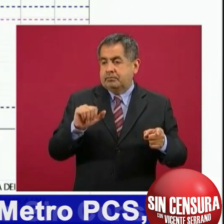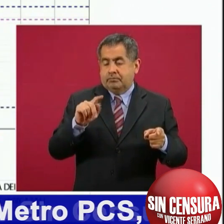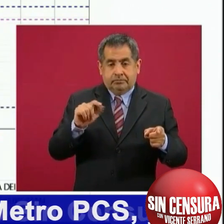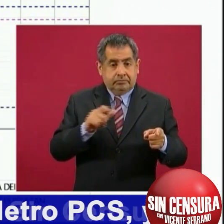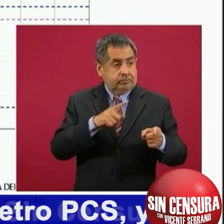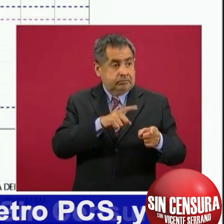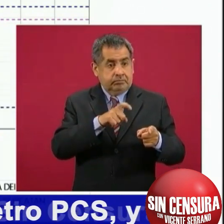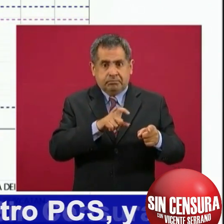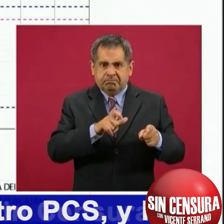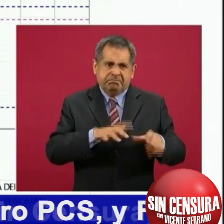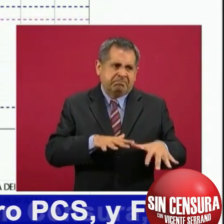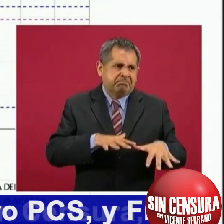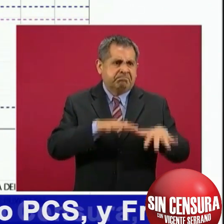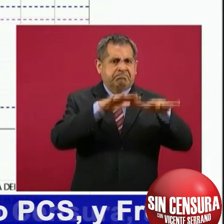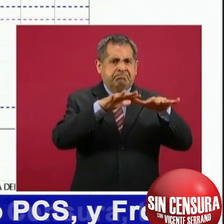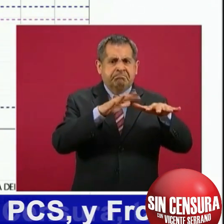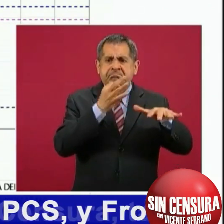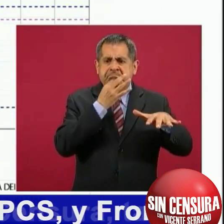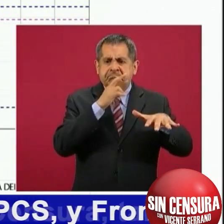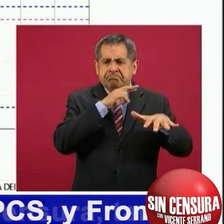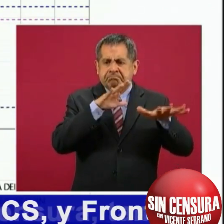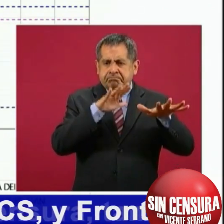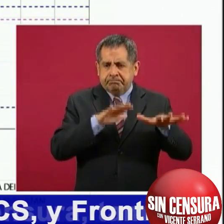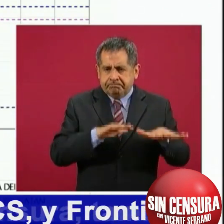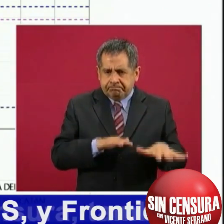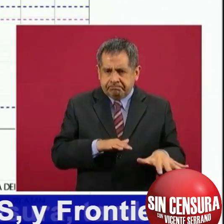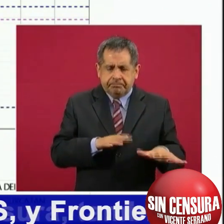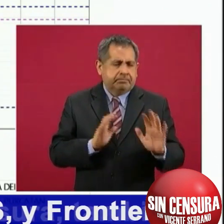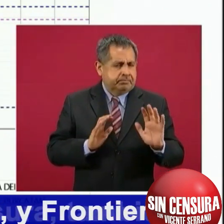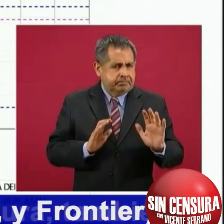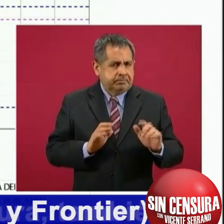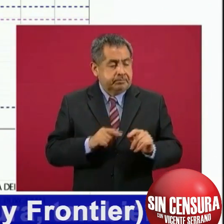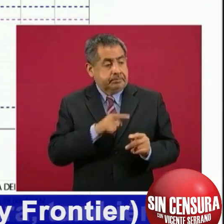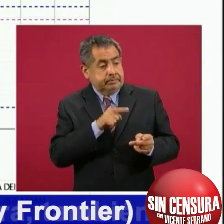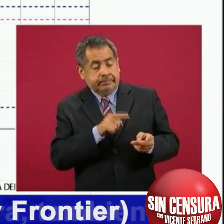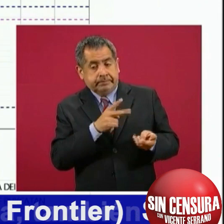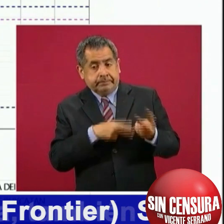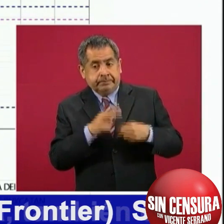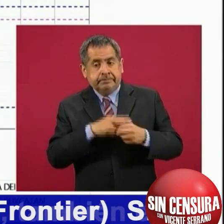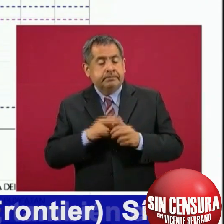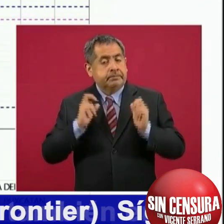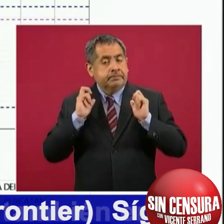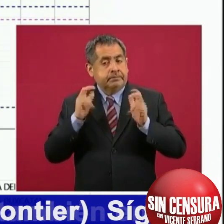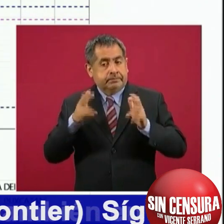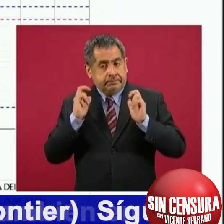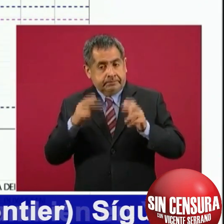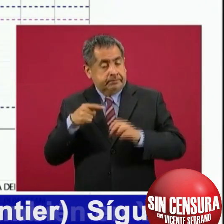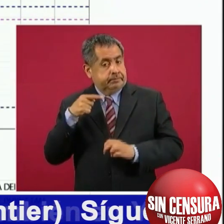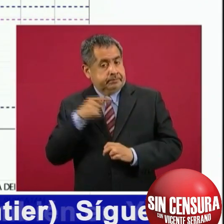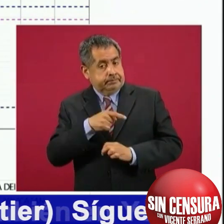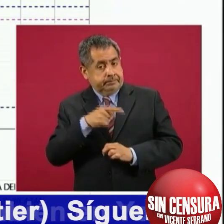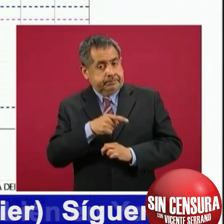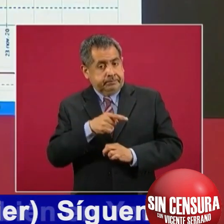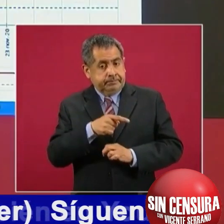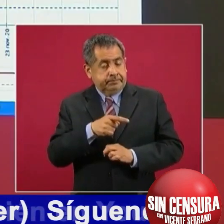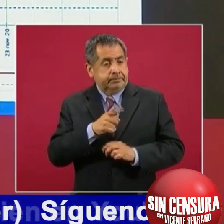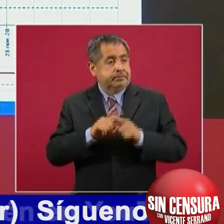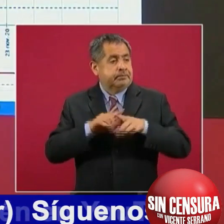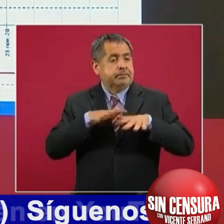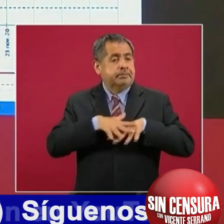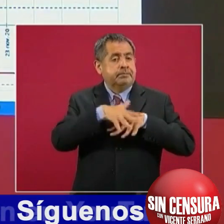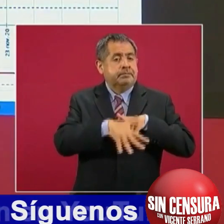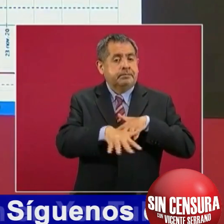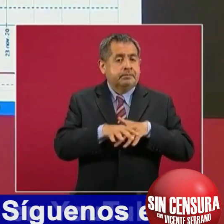subió mucho, pero bajó rápido. Viene de Chiapas, nace en las cascadas de Agua